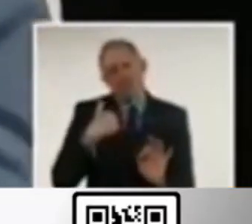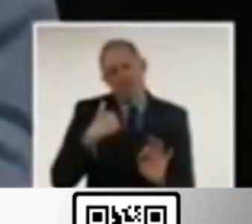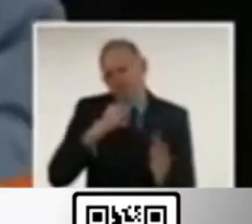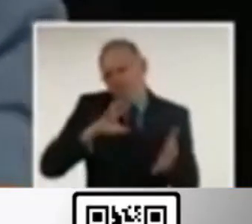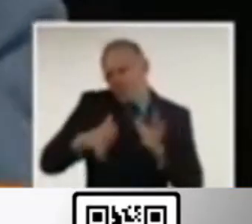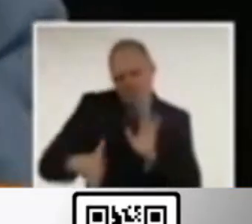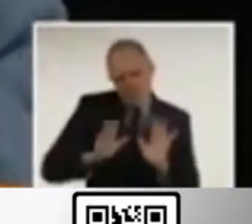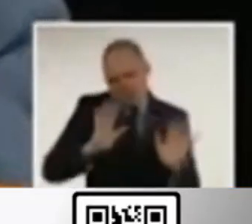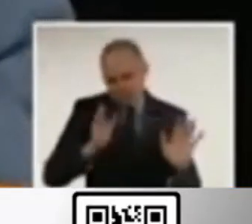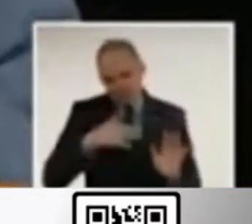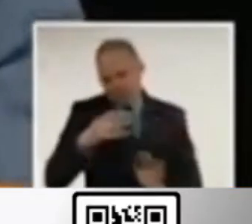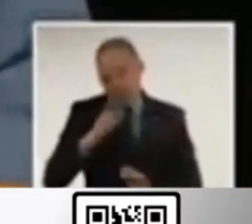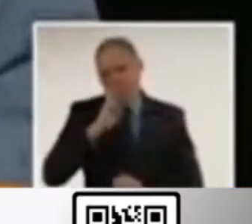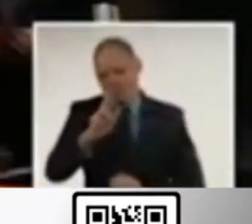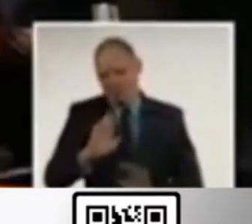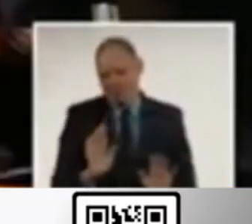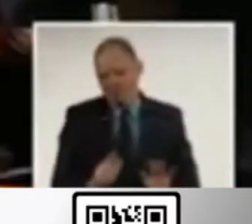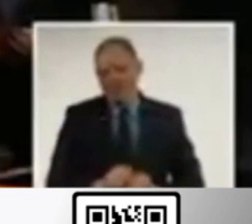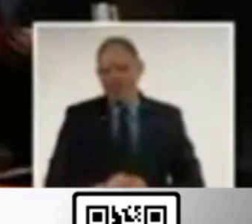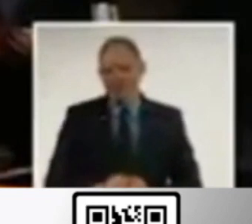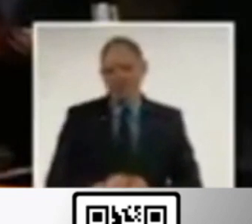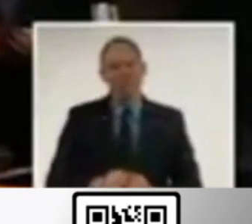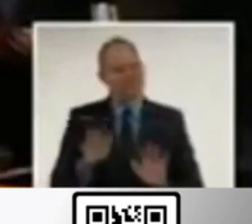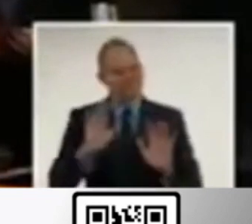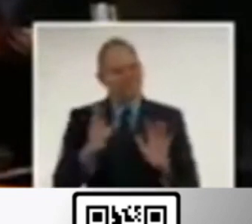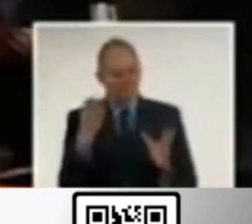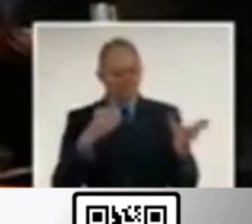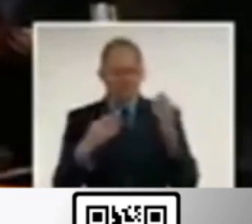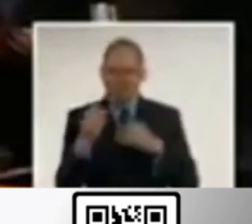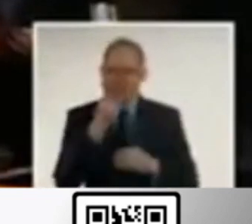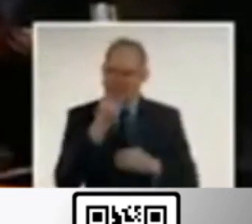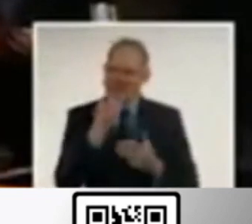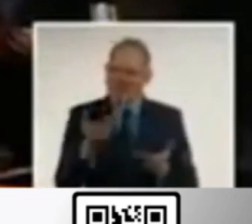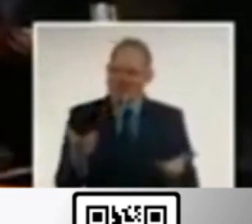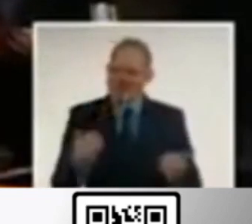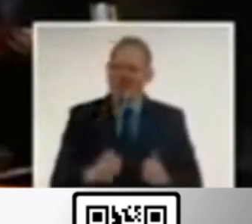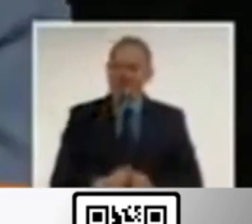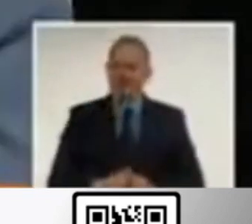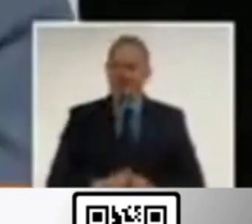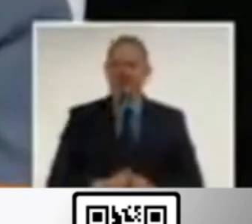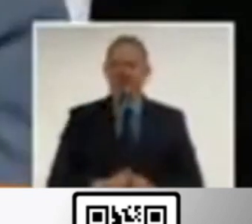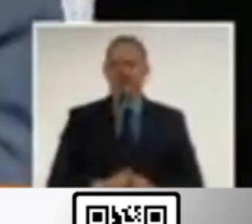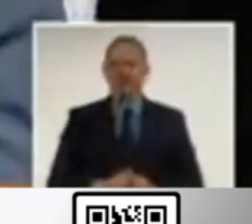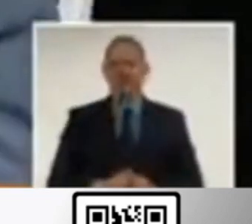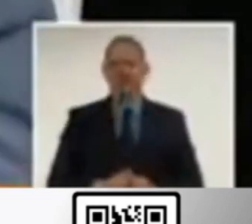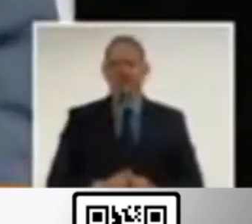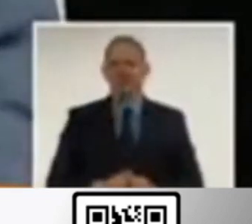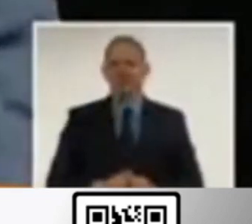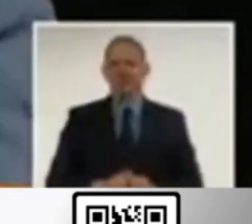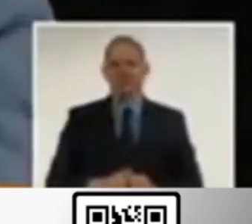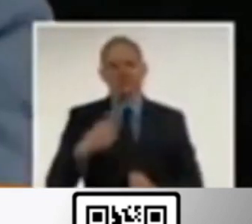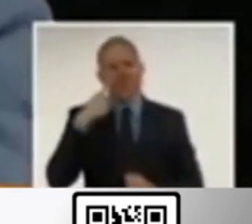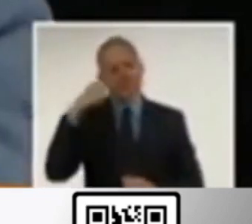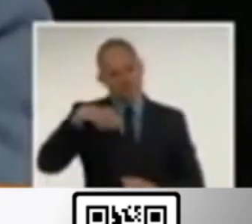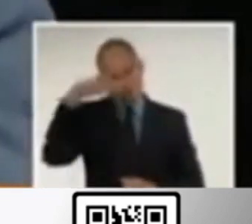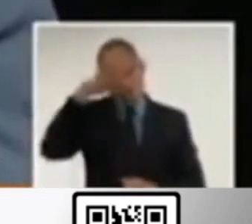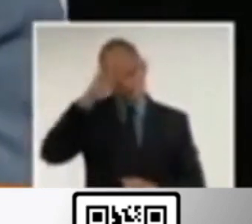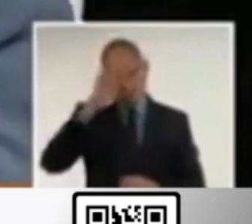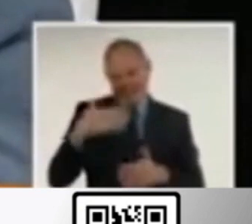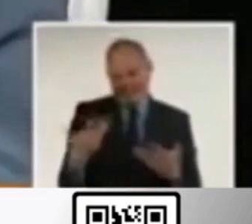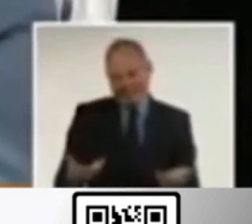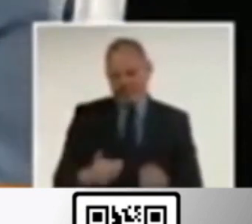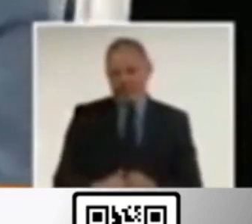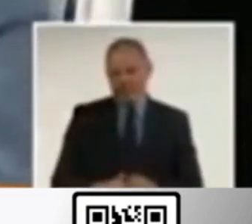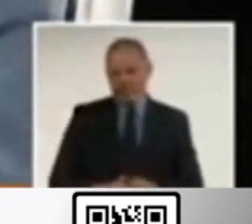cuidado con el tiempo pero pueden pero pueden ser más indisciplinados el Patriotismo cubano Hoy está siendo